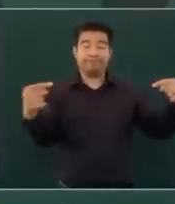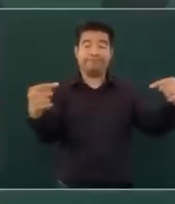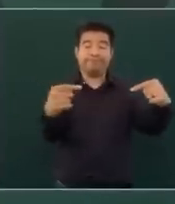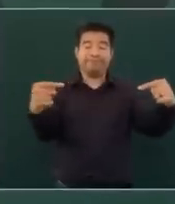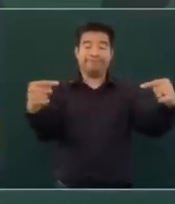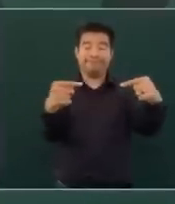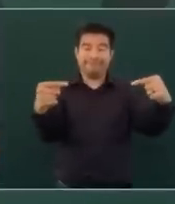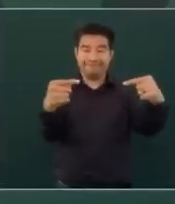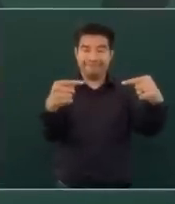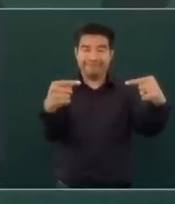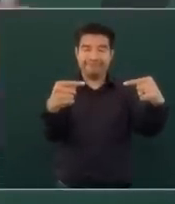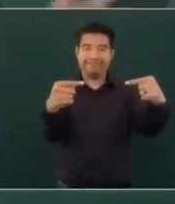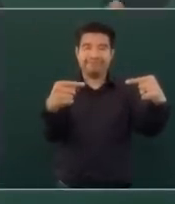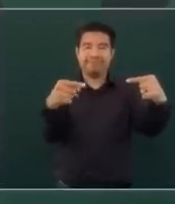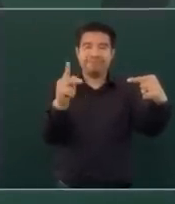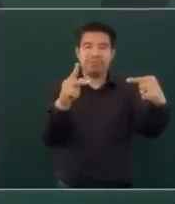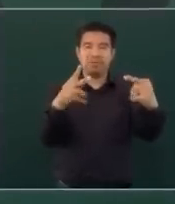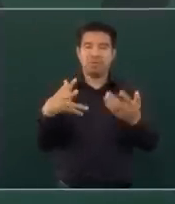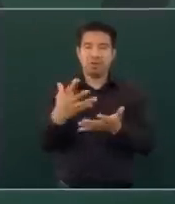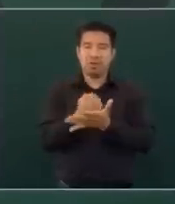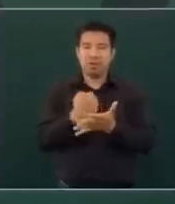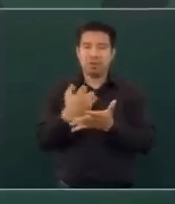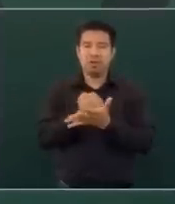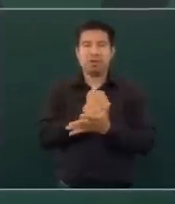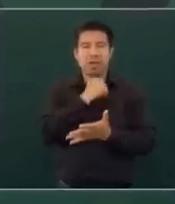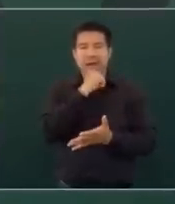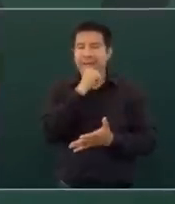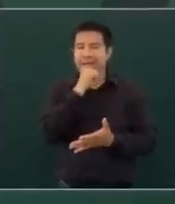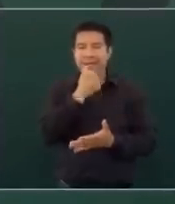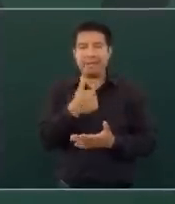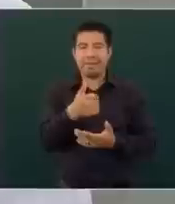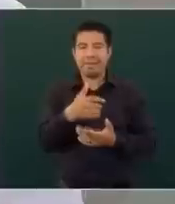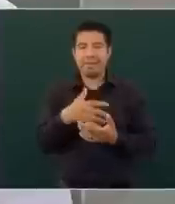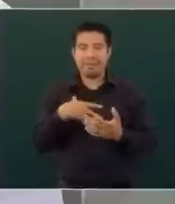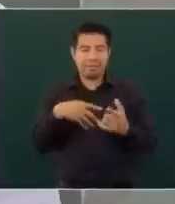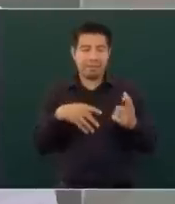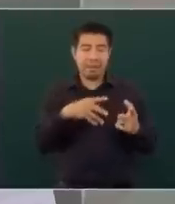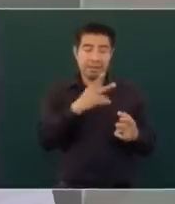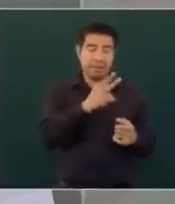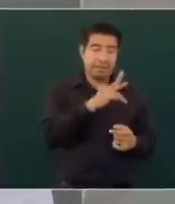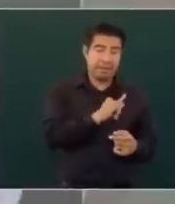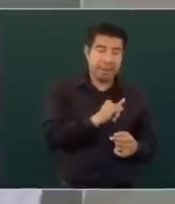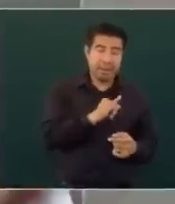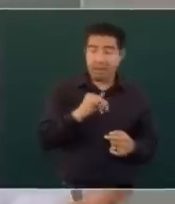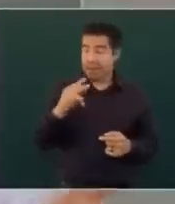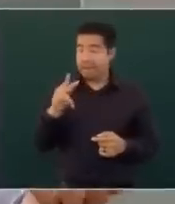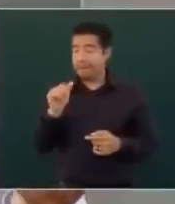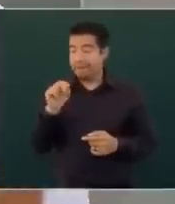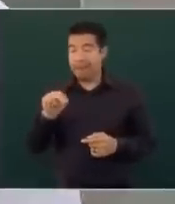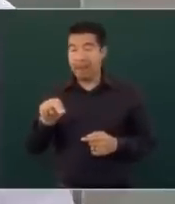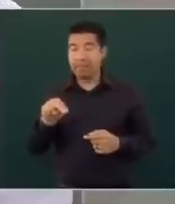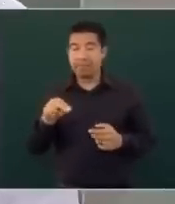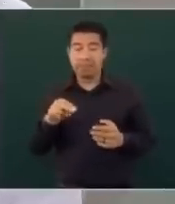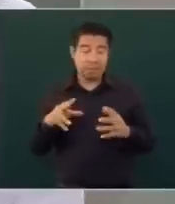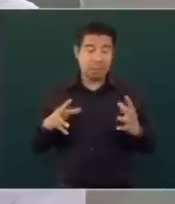cuando no se ganaba nada con ninguno. El pueblo no ganaba